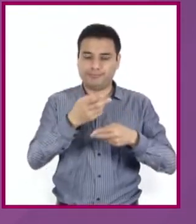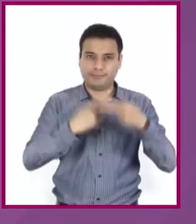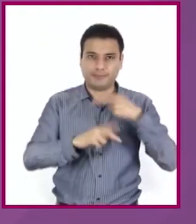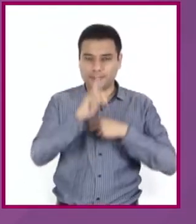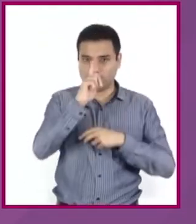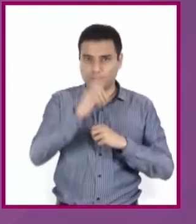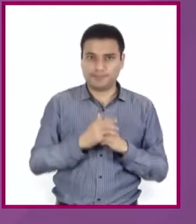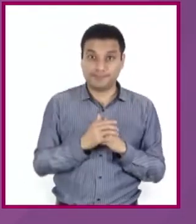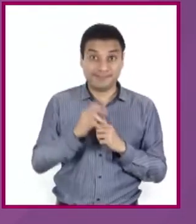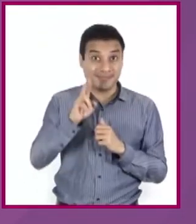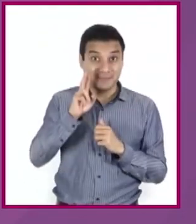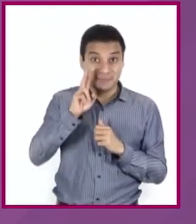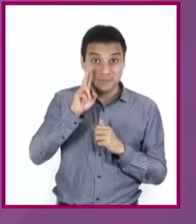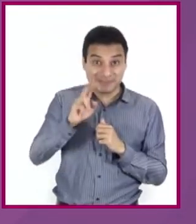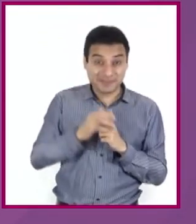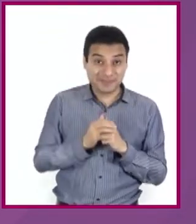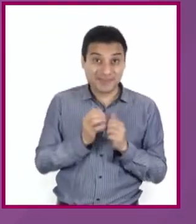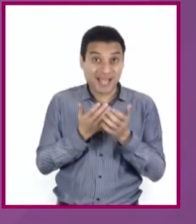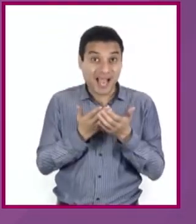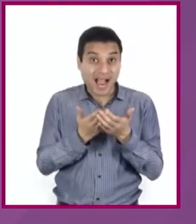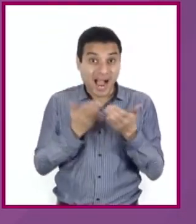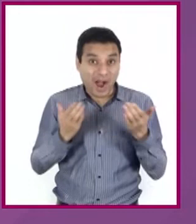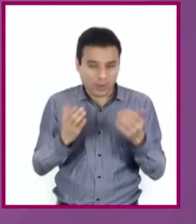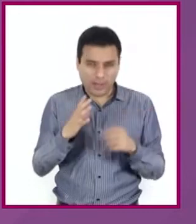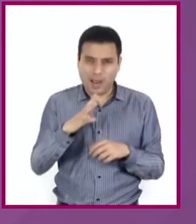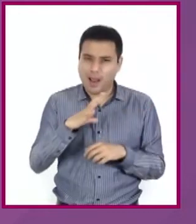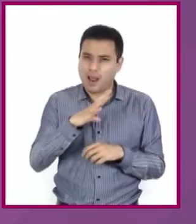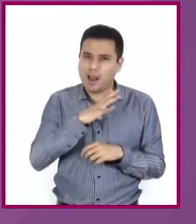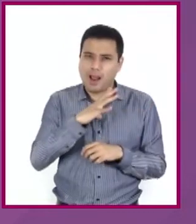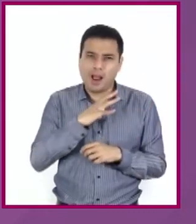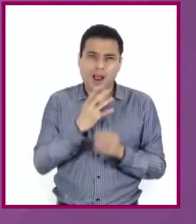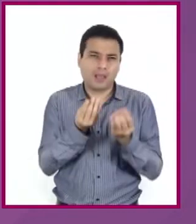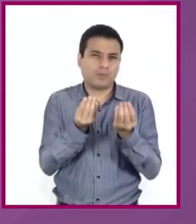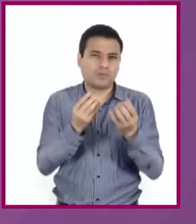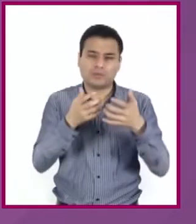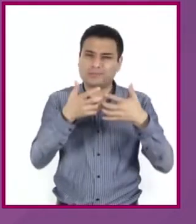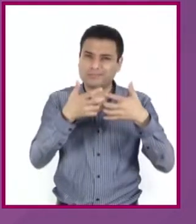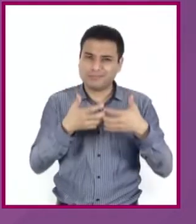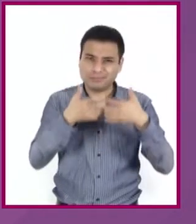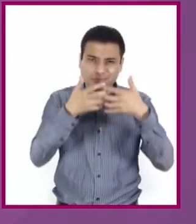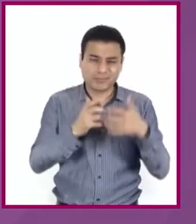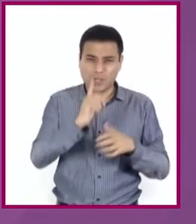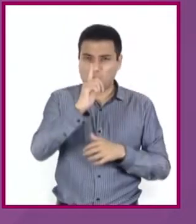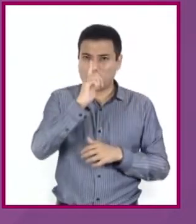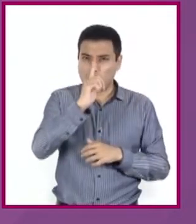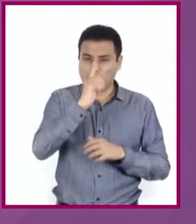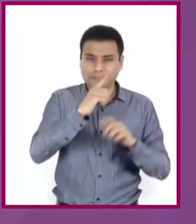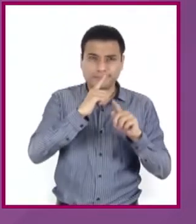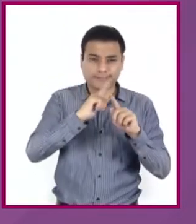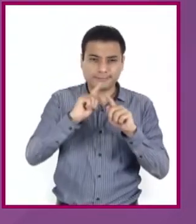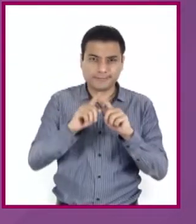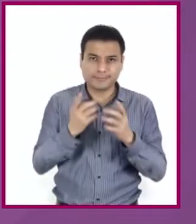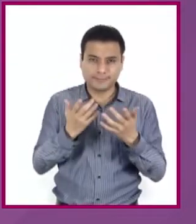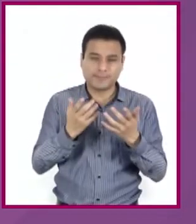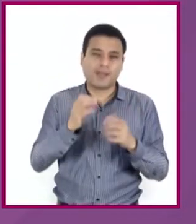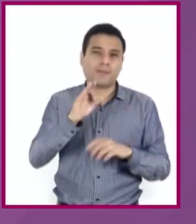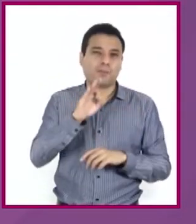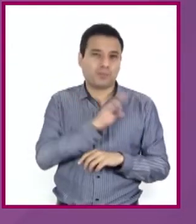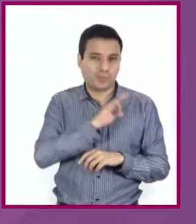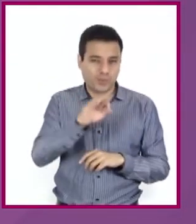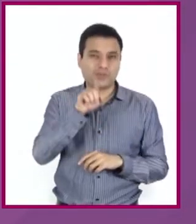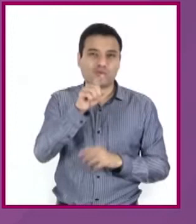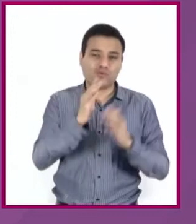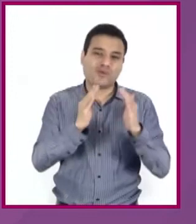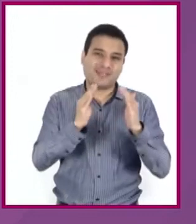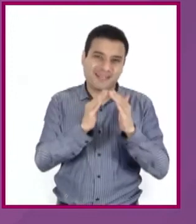Como hemos visto, actualmente hay un gran número de plantas generadoras que nos permiten contar con electricidad